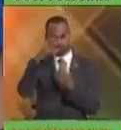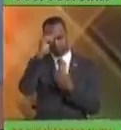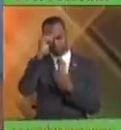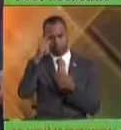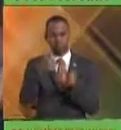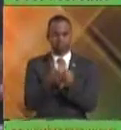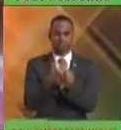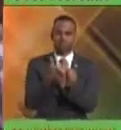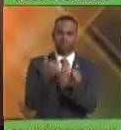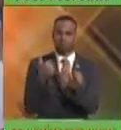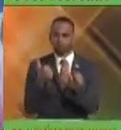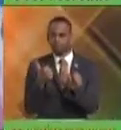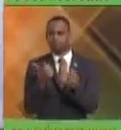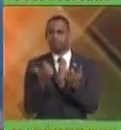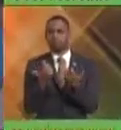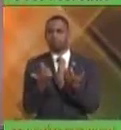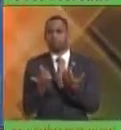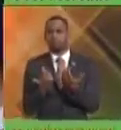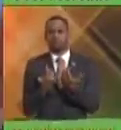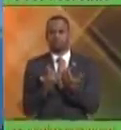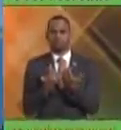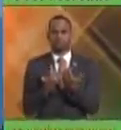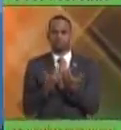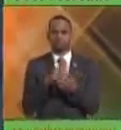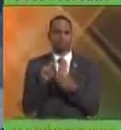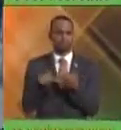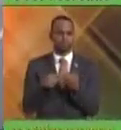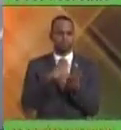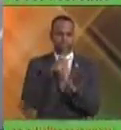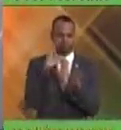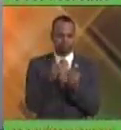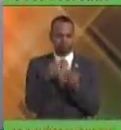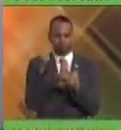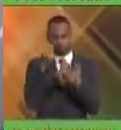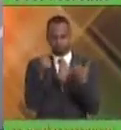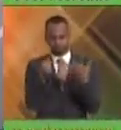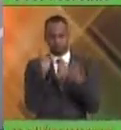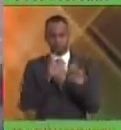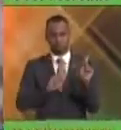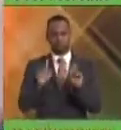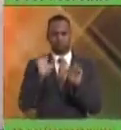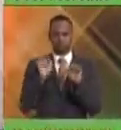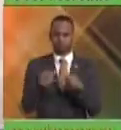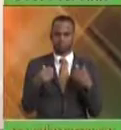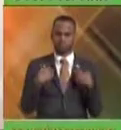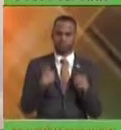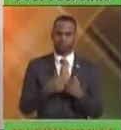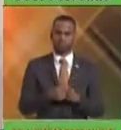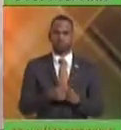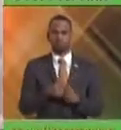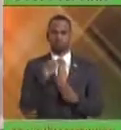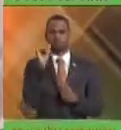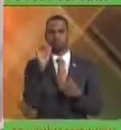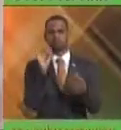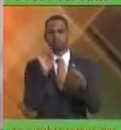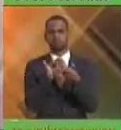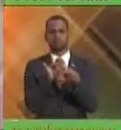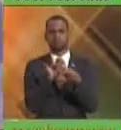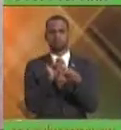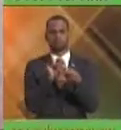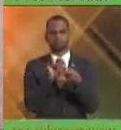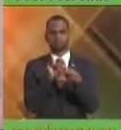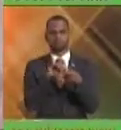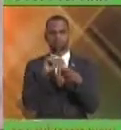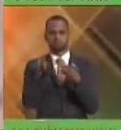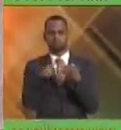retroceso que hablan de una digamos una totalidad de facultades como esa persona podría tener entonces se asocia en una acumulación